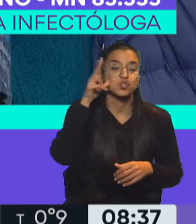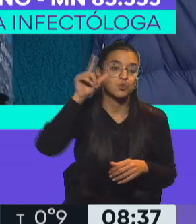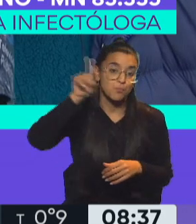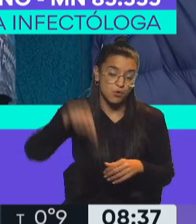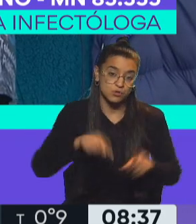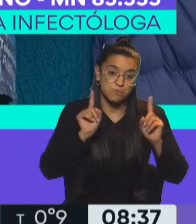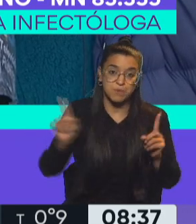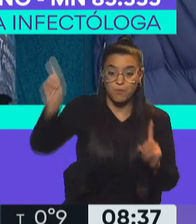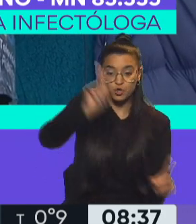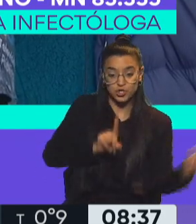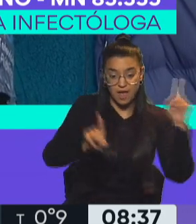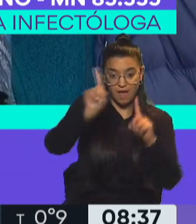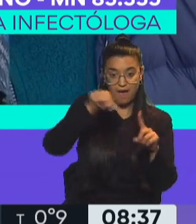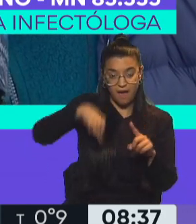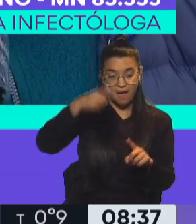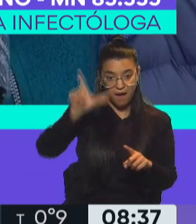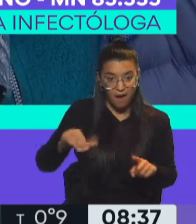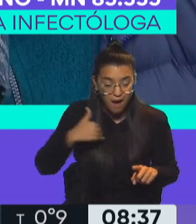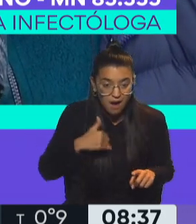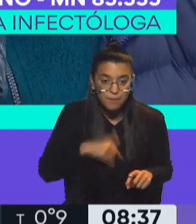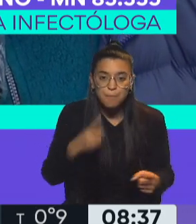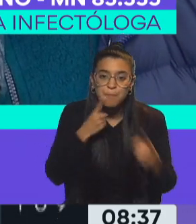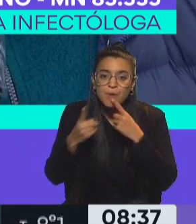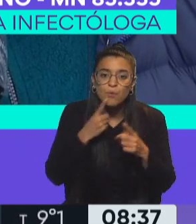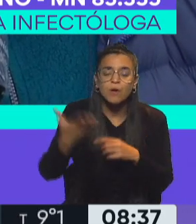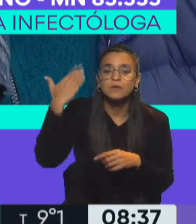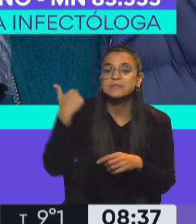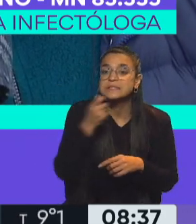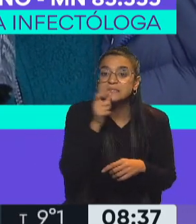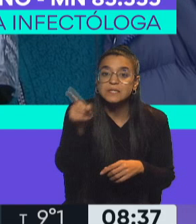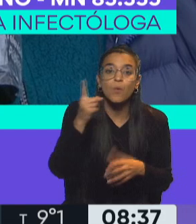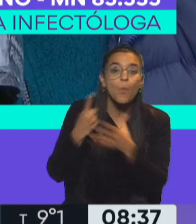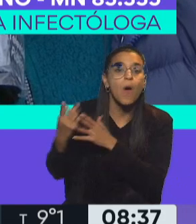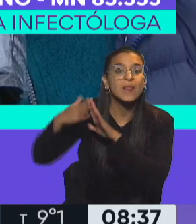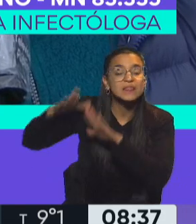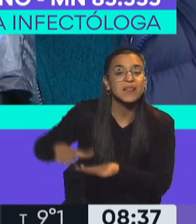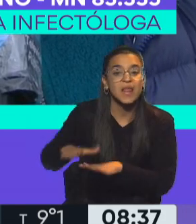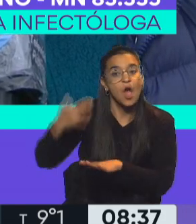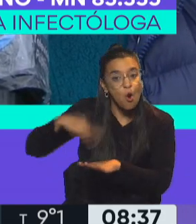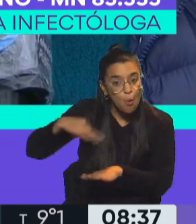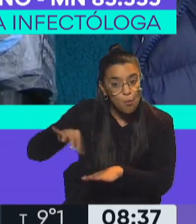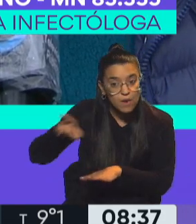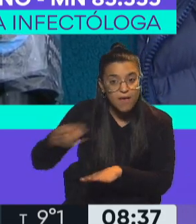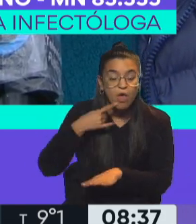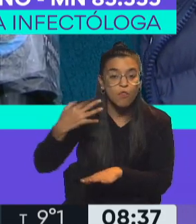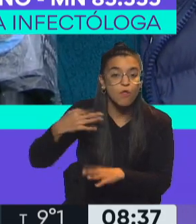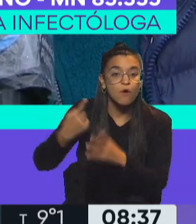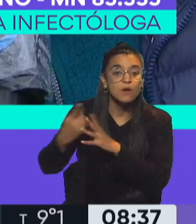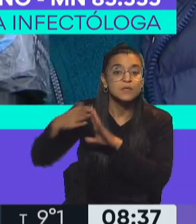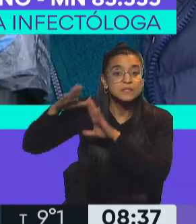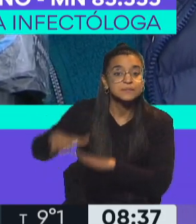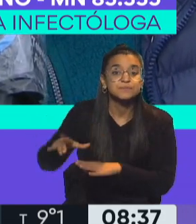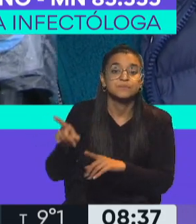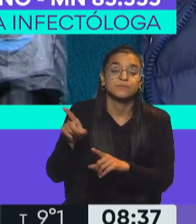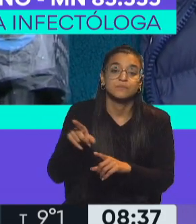quienes arribaron a la República Argentina se les consultó en su momento si estaban haciendo cuarentena, obligados a hacer cuarentena.